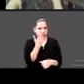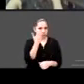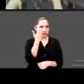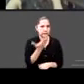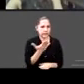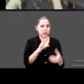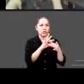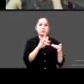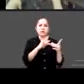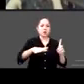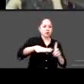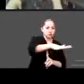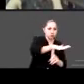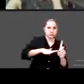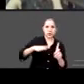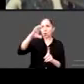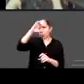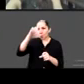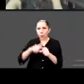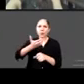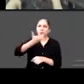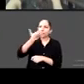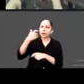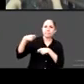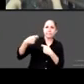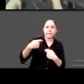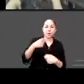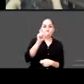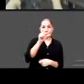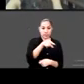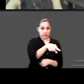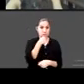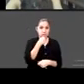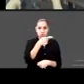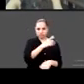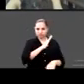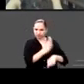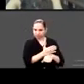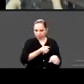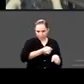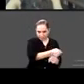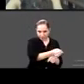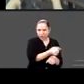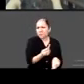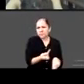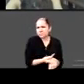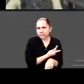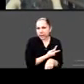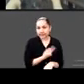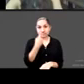tiene el castigo corporal? Si me ayudan con la siguiente, por favor. En la definición que ustedes van a ver ahí, que es